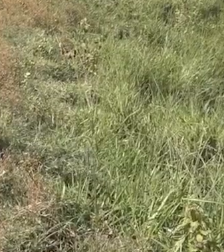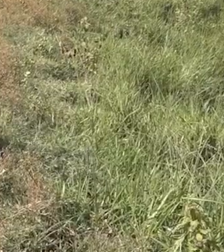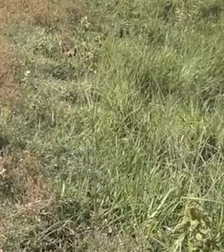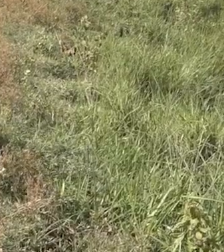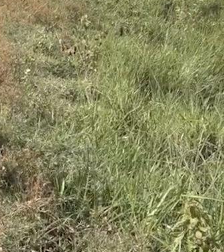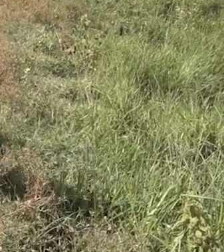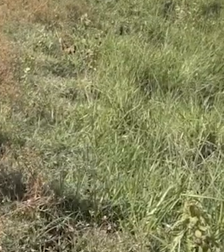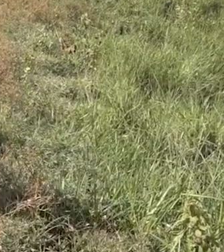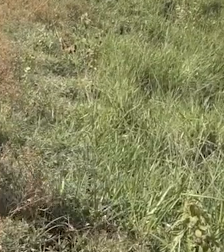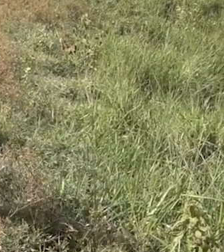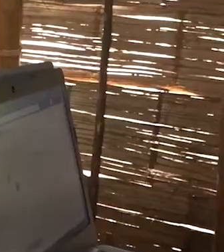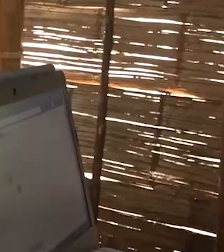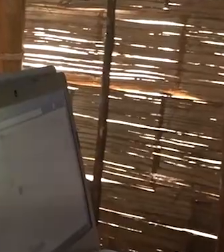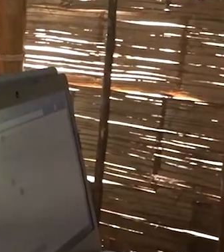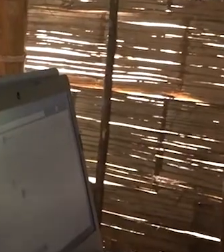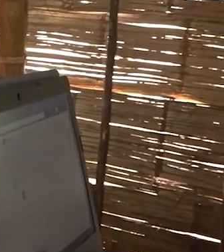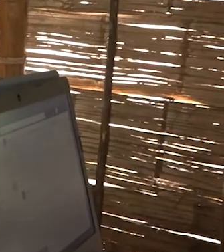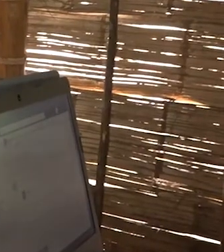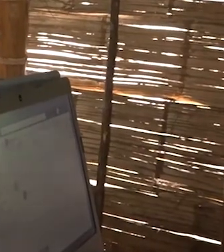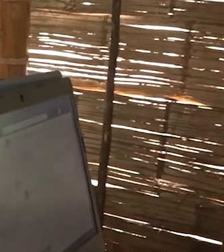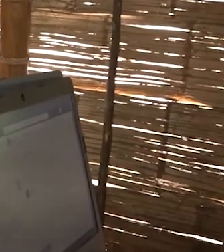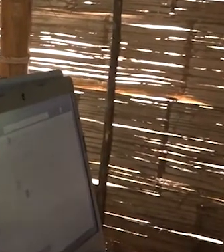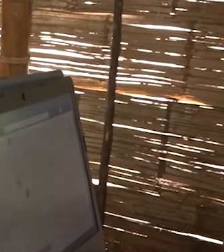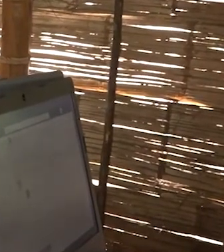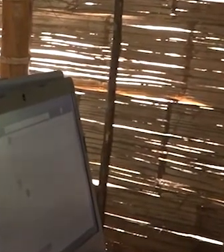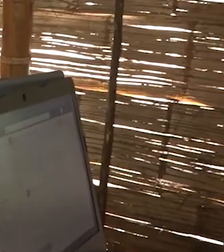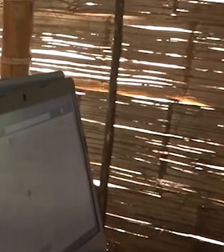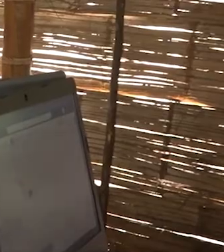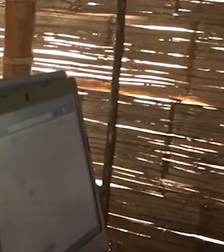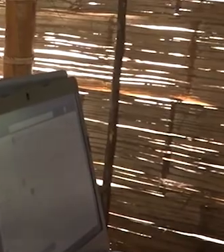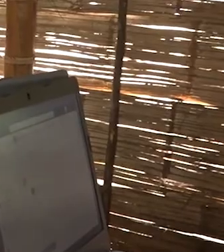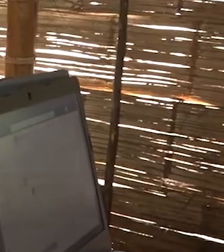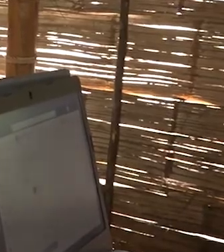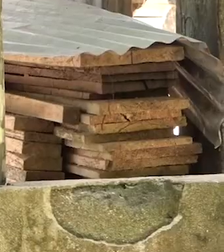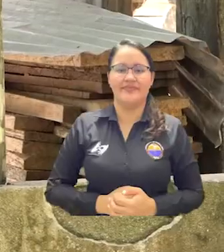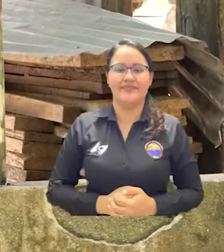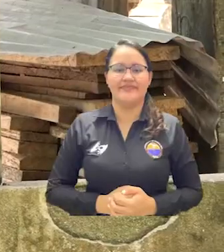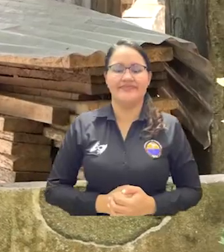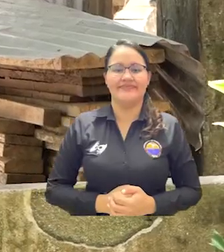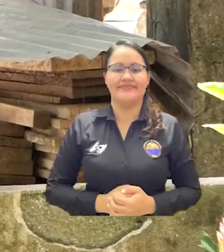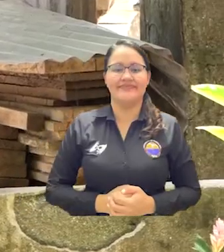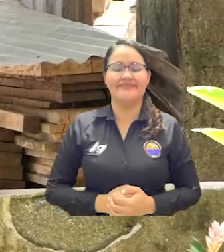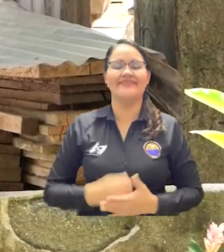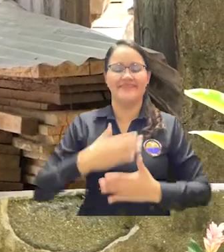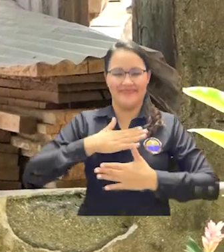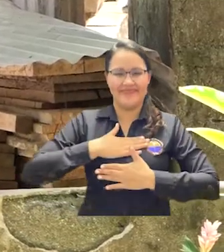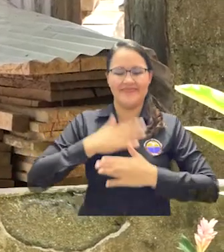estudiantes que están aquí con el mobiliario que facilitamos, los equipos de cómputo.